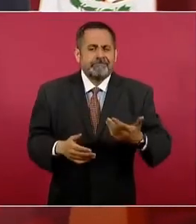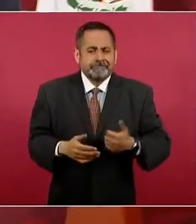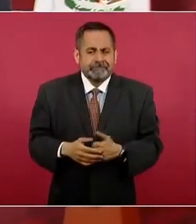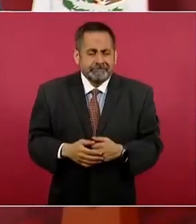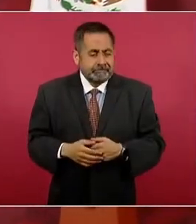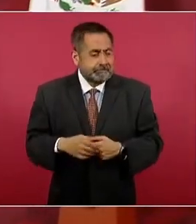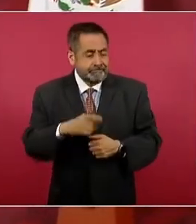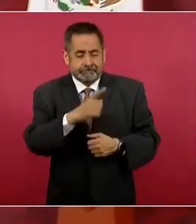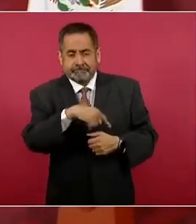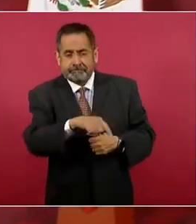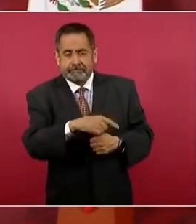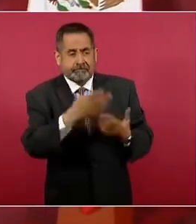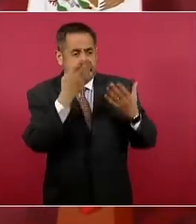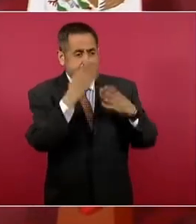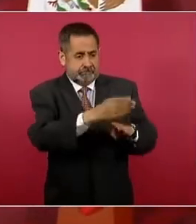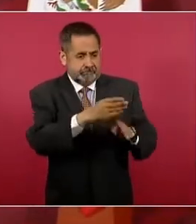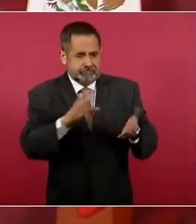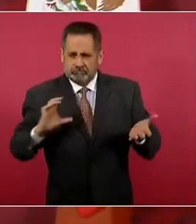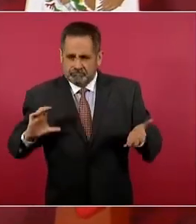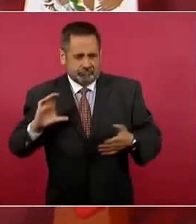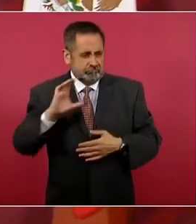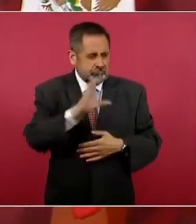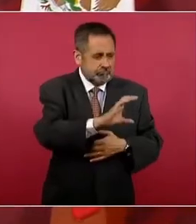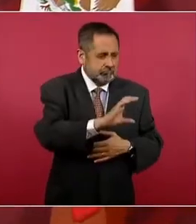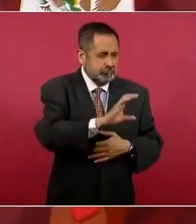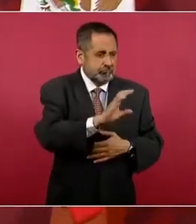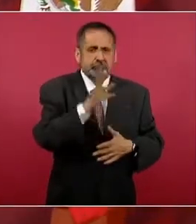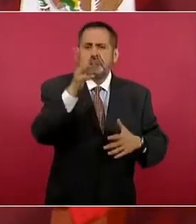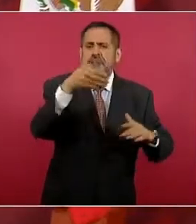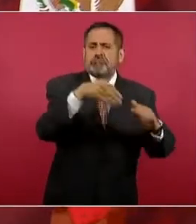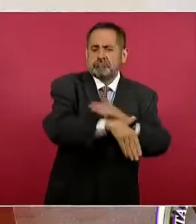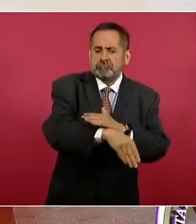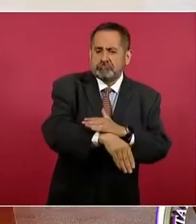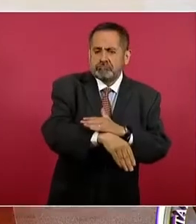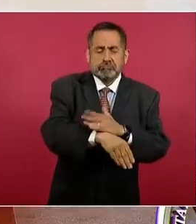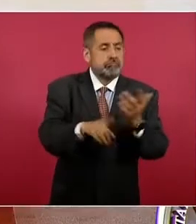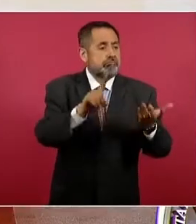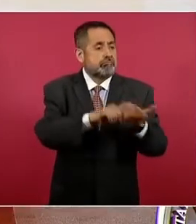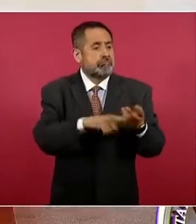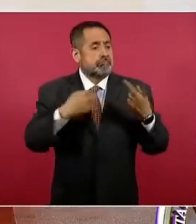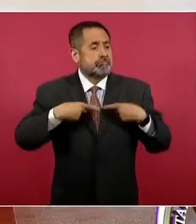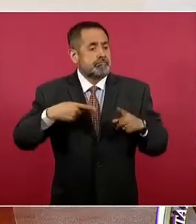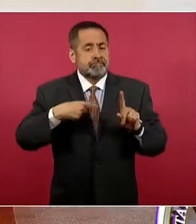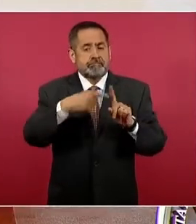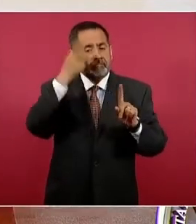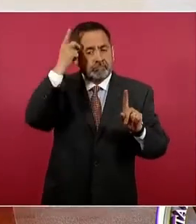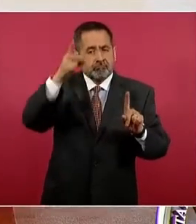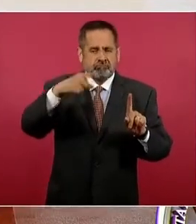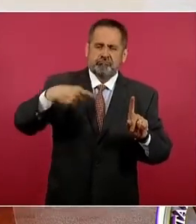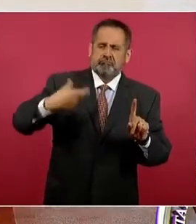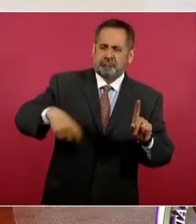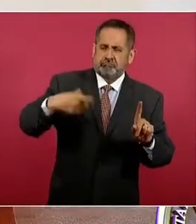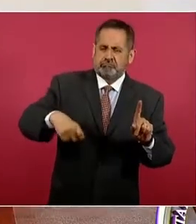Bancos quebrados con banqueros ricos.